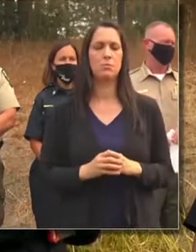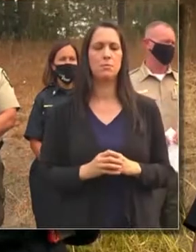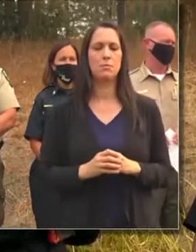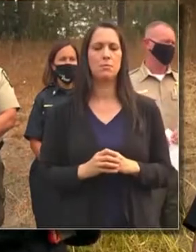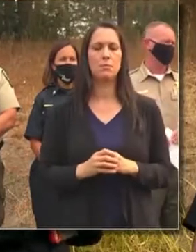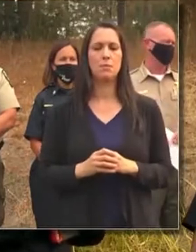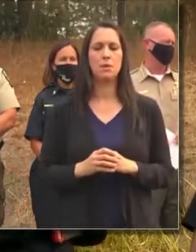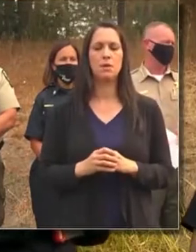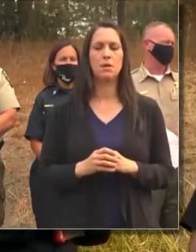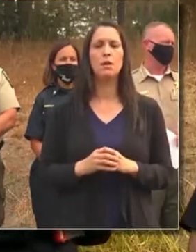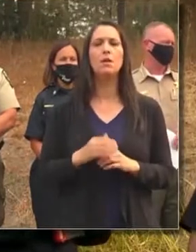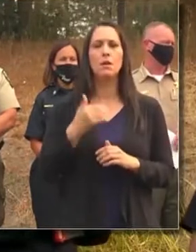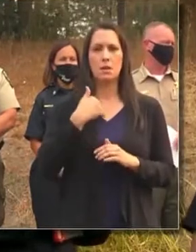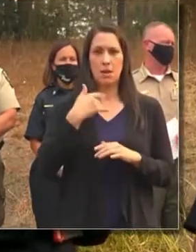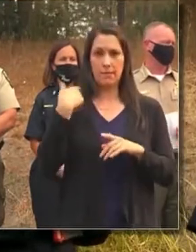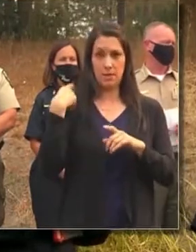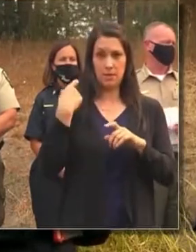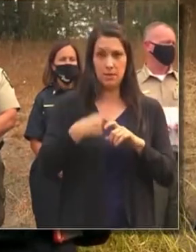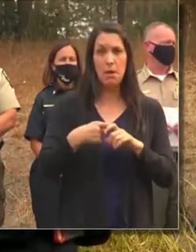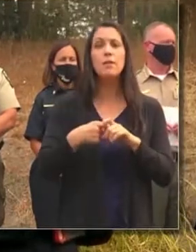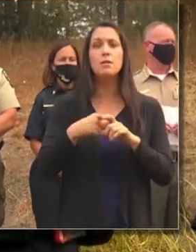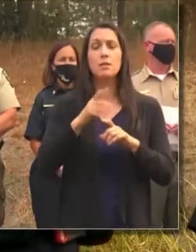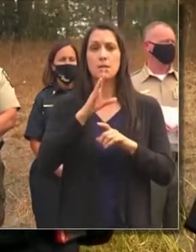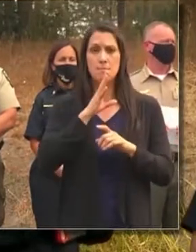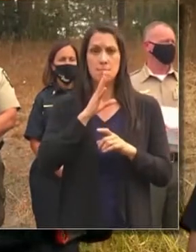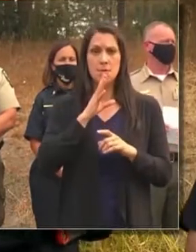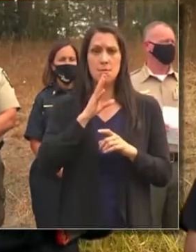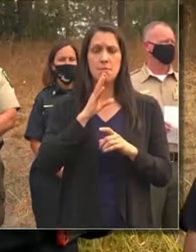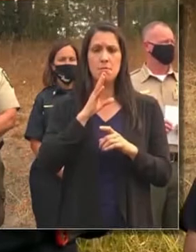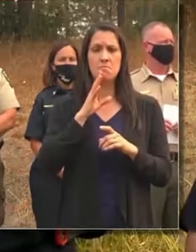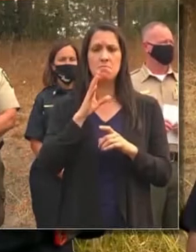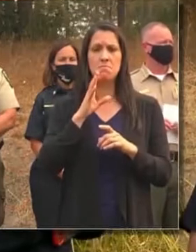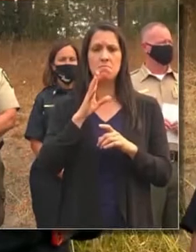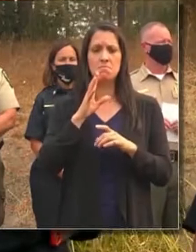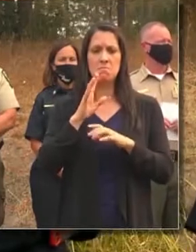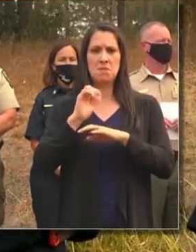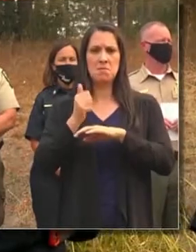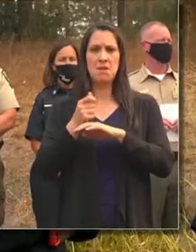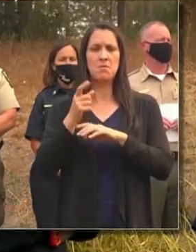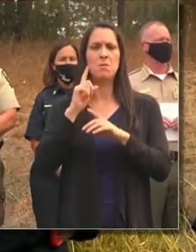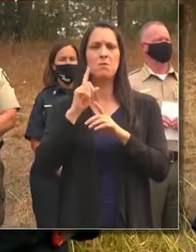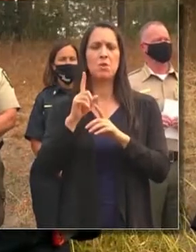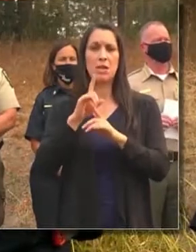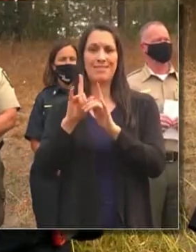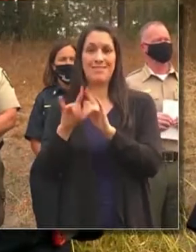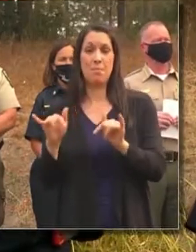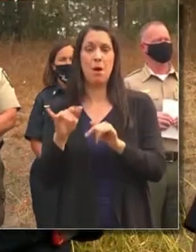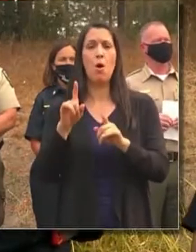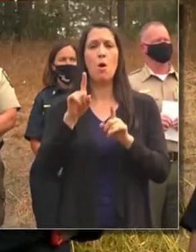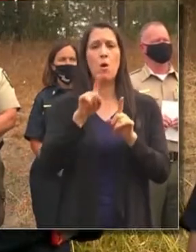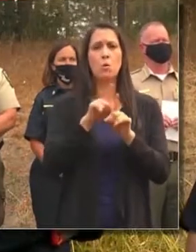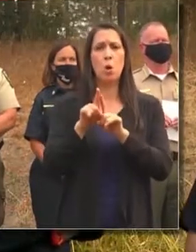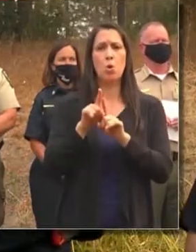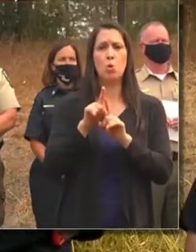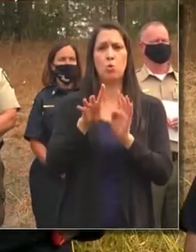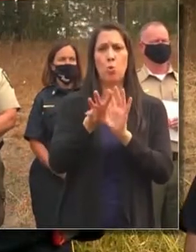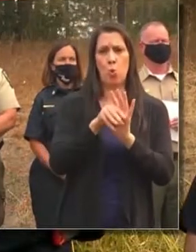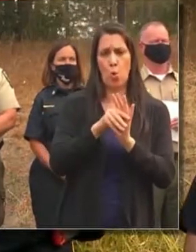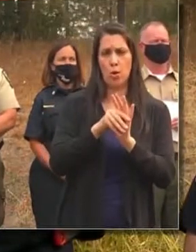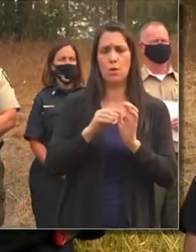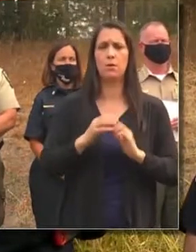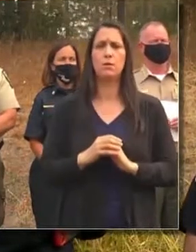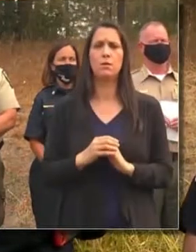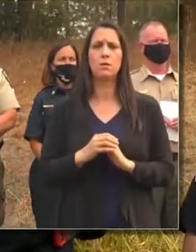con eso le voy a entregar la palabra si tenemos aquí traducción en español el servicio es simultáneo y estará grabado también